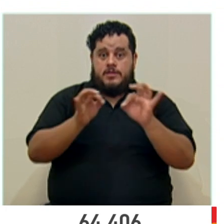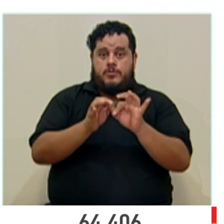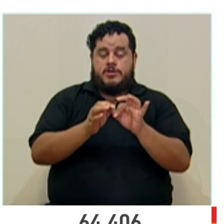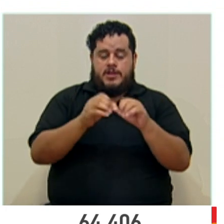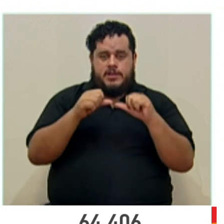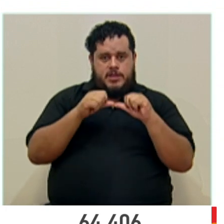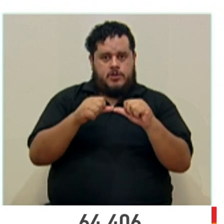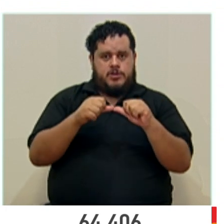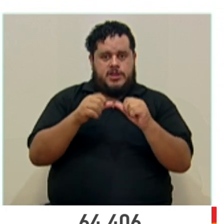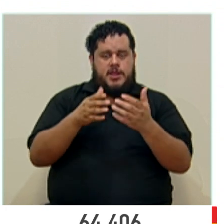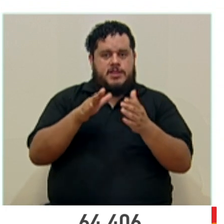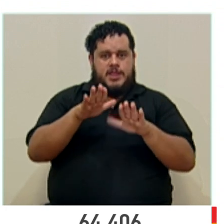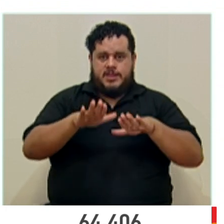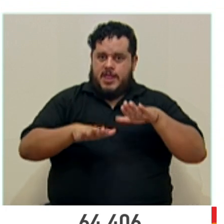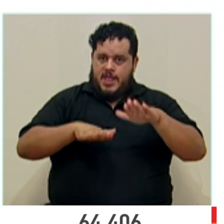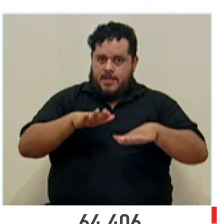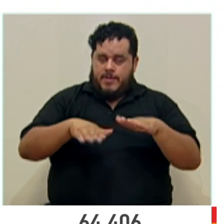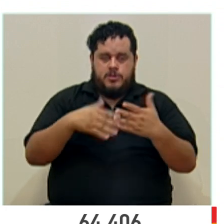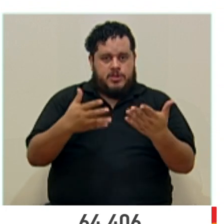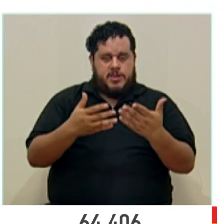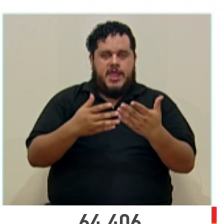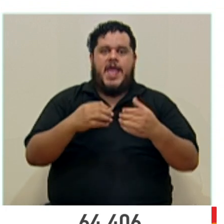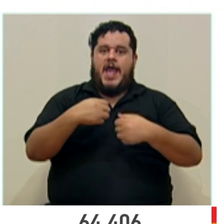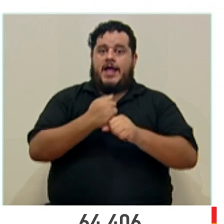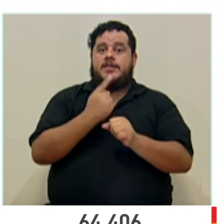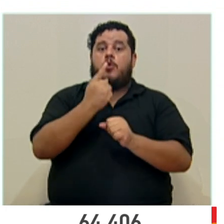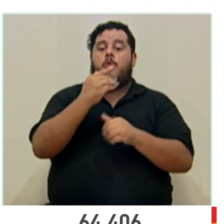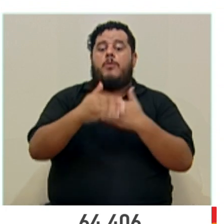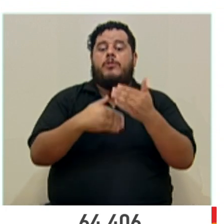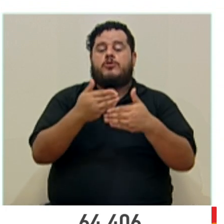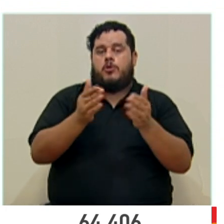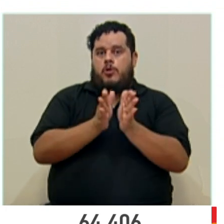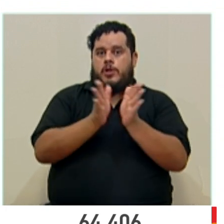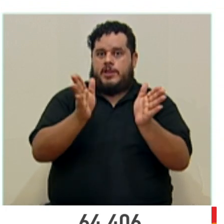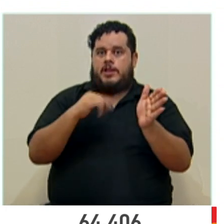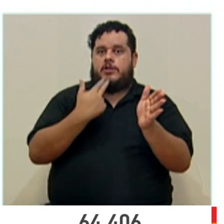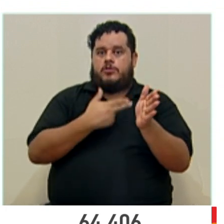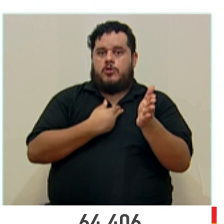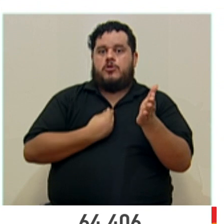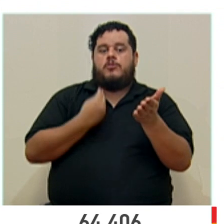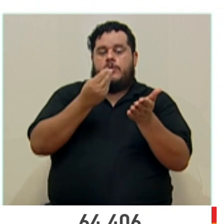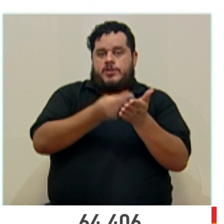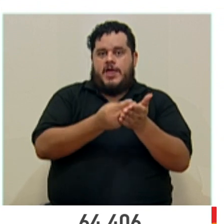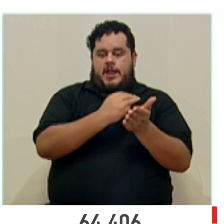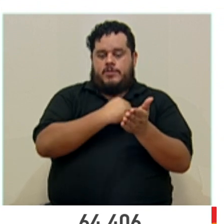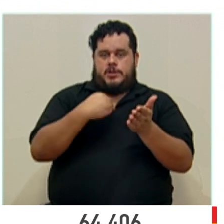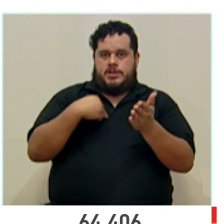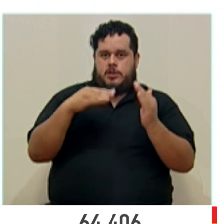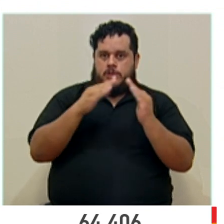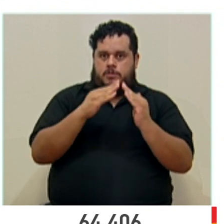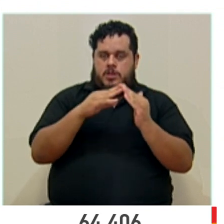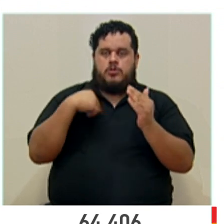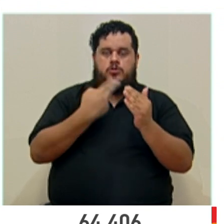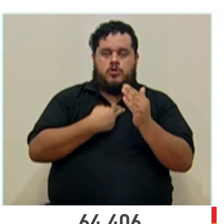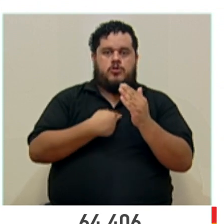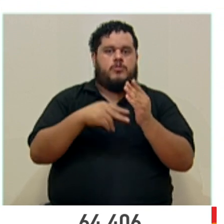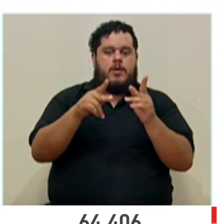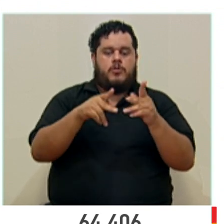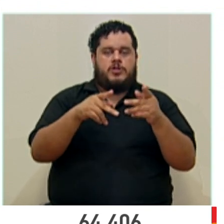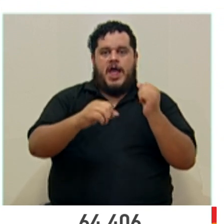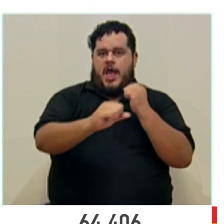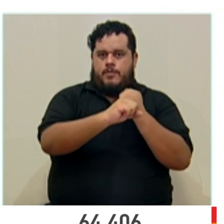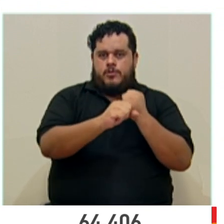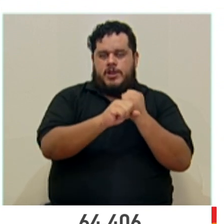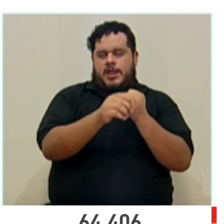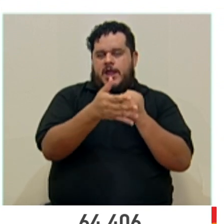que los siguientes pasos están en función de un protocolo general que estaremos dando desde el Ministerio de Vivienda y estaremos publicando